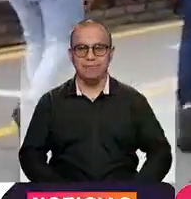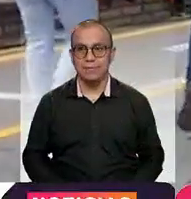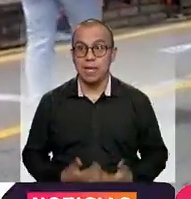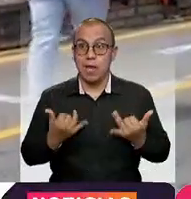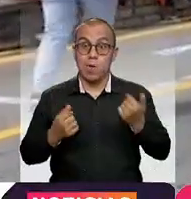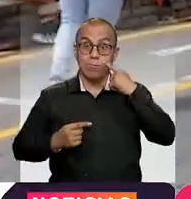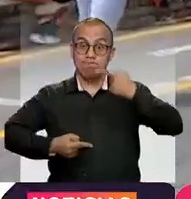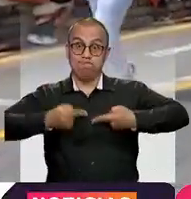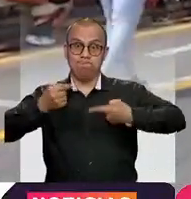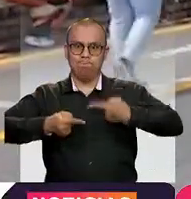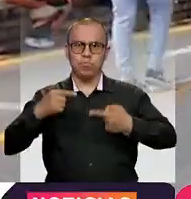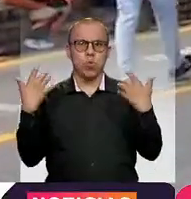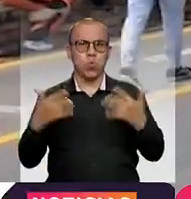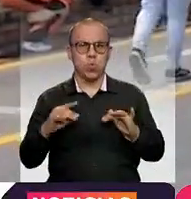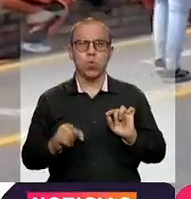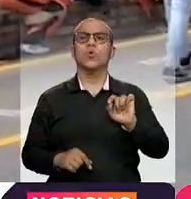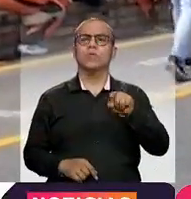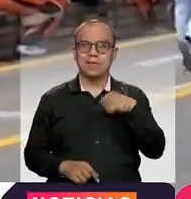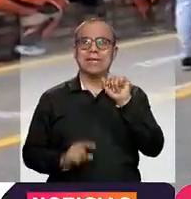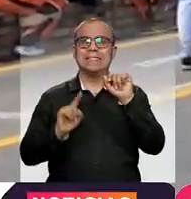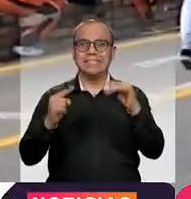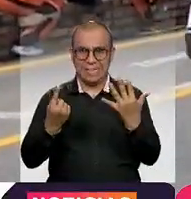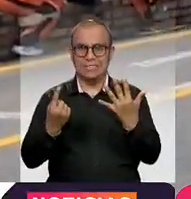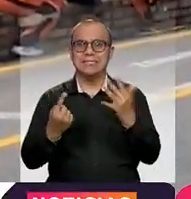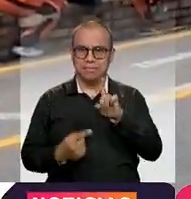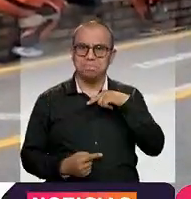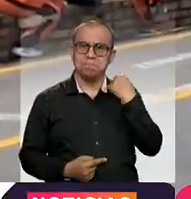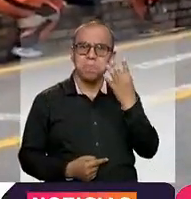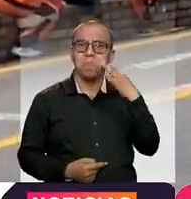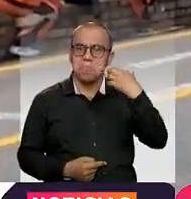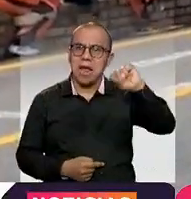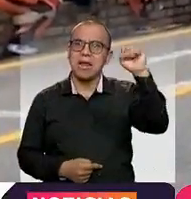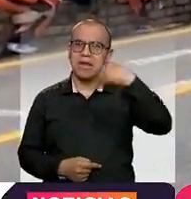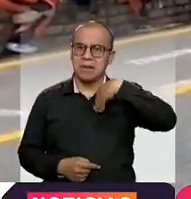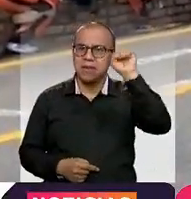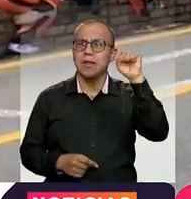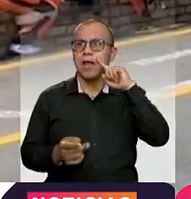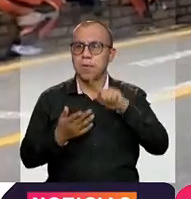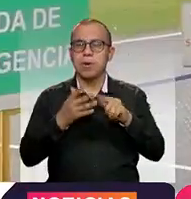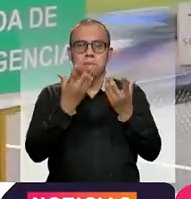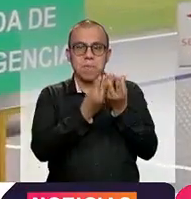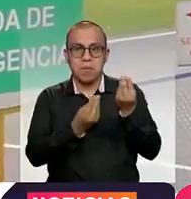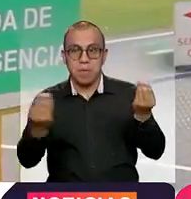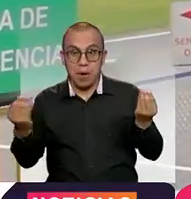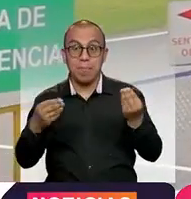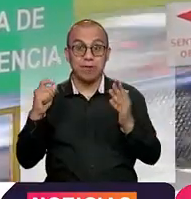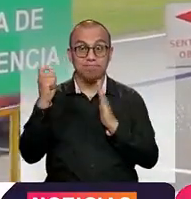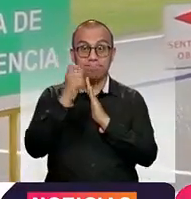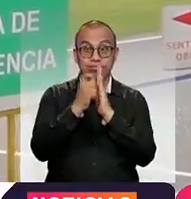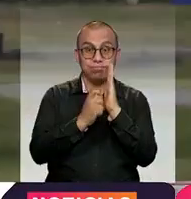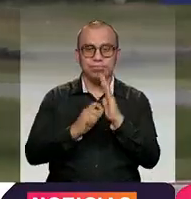Esta competencia ya la he ganado 6 veces seguidas en diferentes categorías, pero van 6 seguidas.